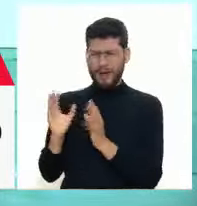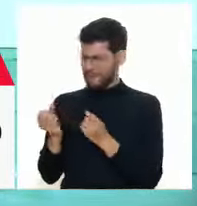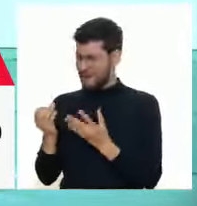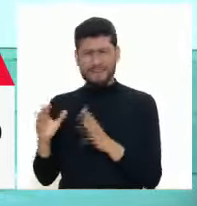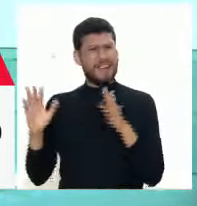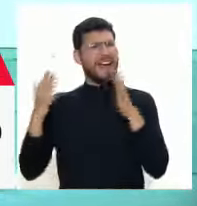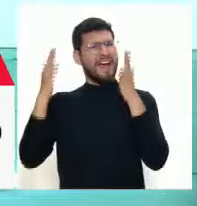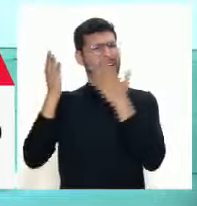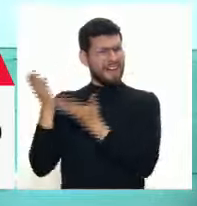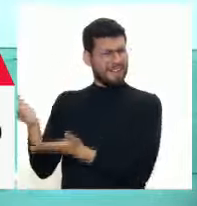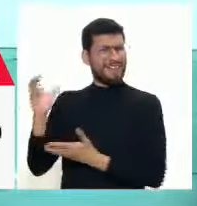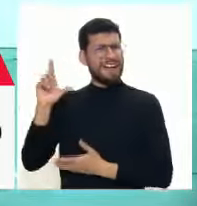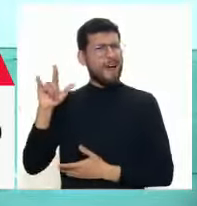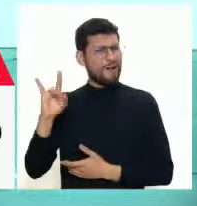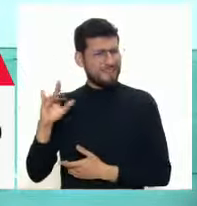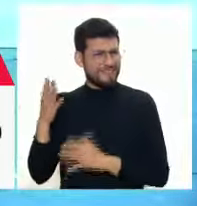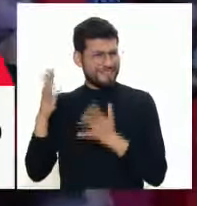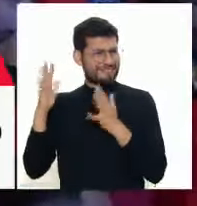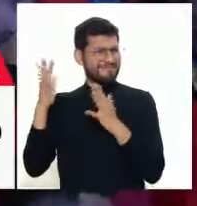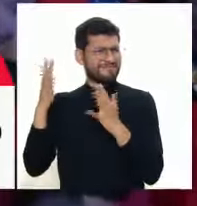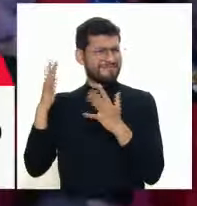Un aplauso para Clau. ¡Un